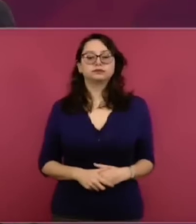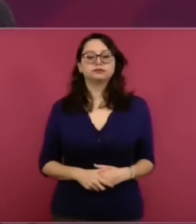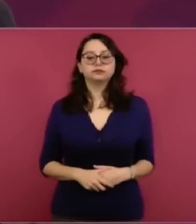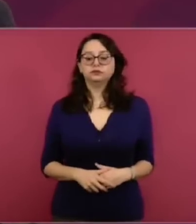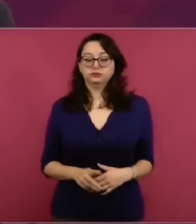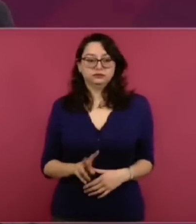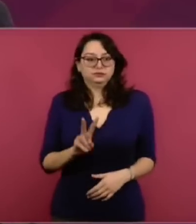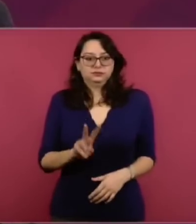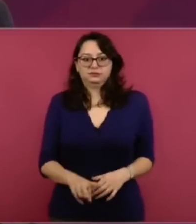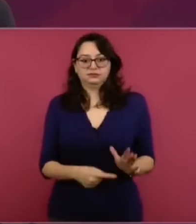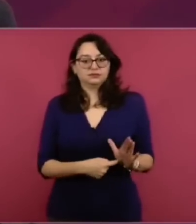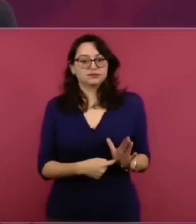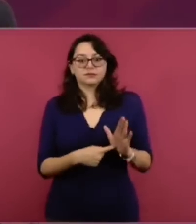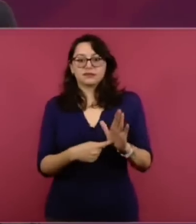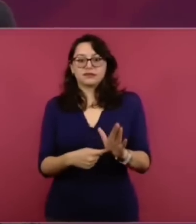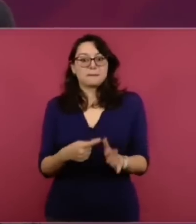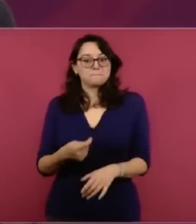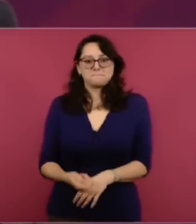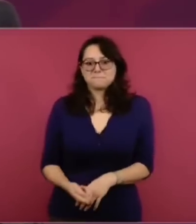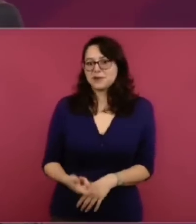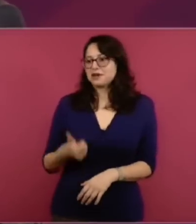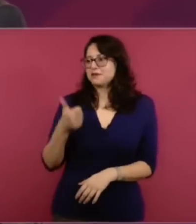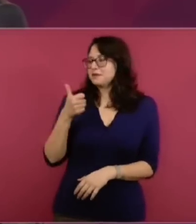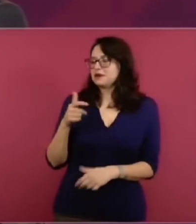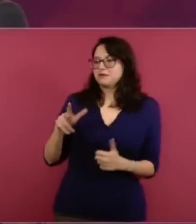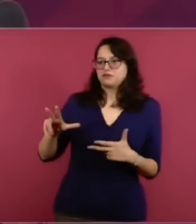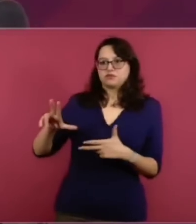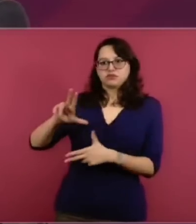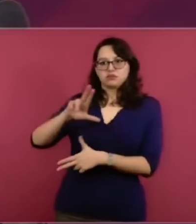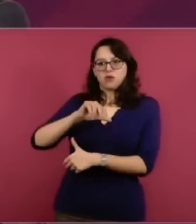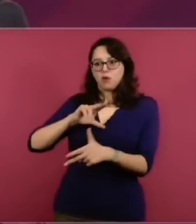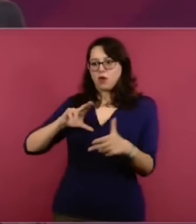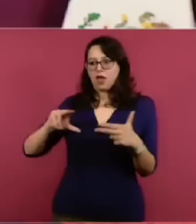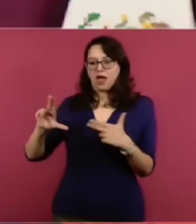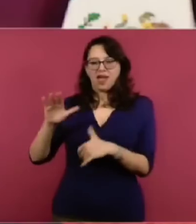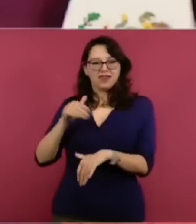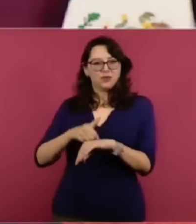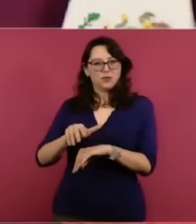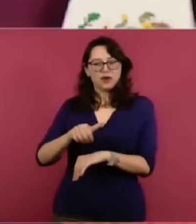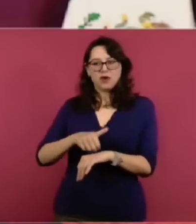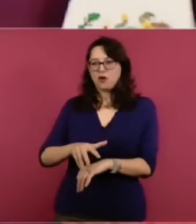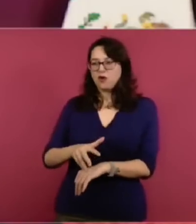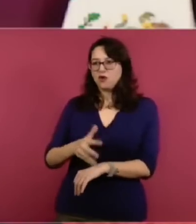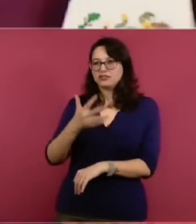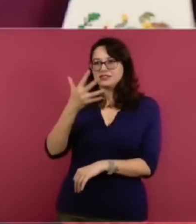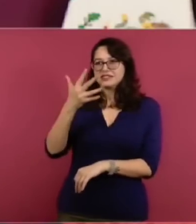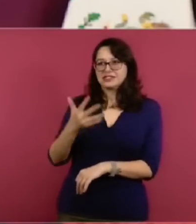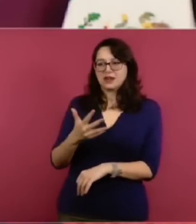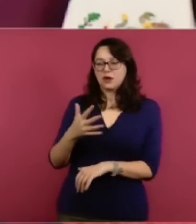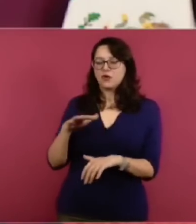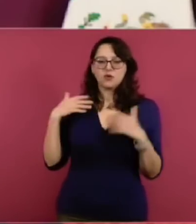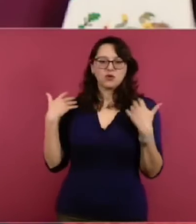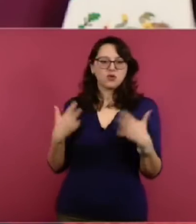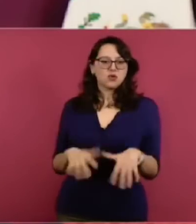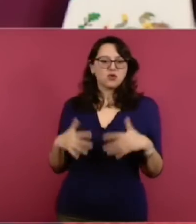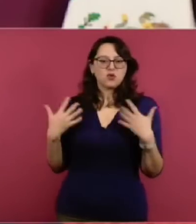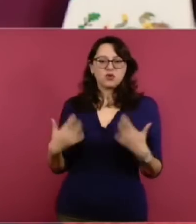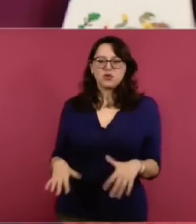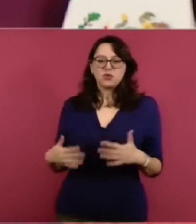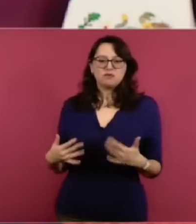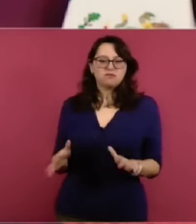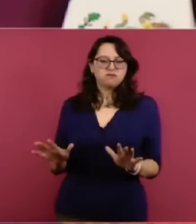dice no tiene precedente en el país en los últimos tiempos